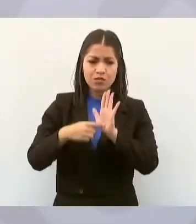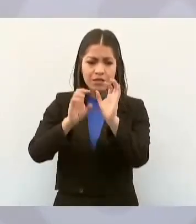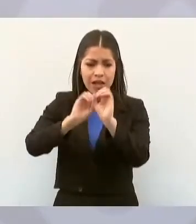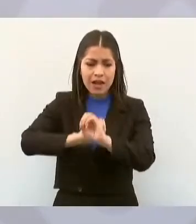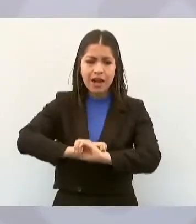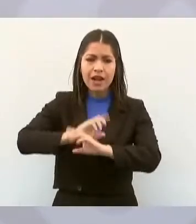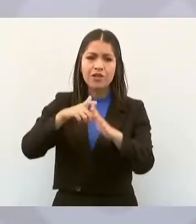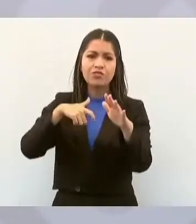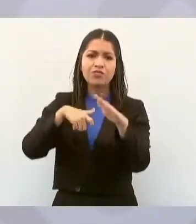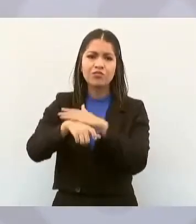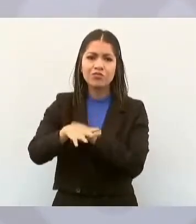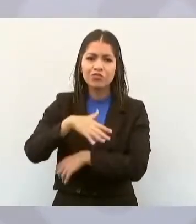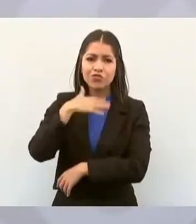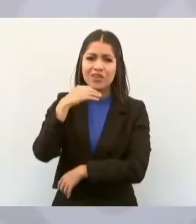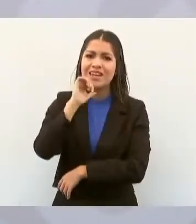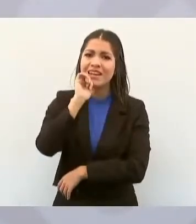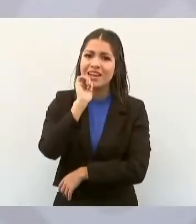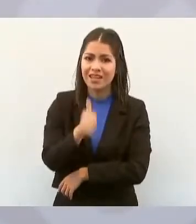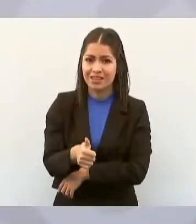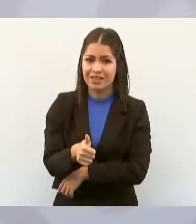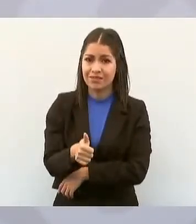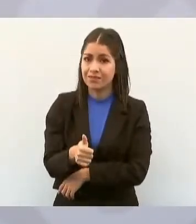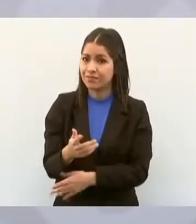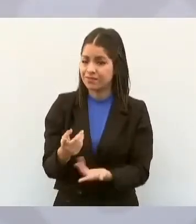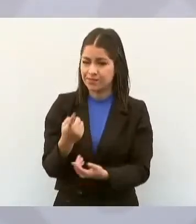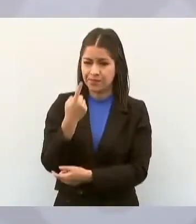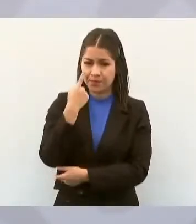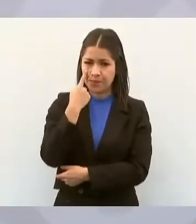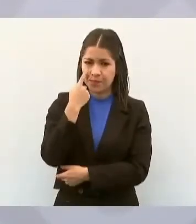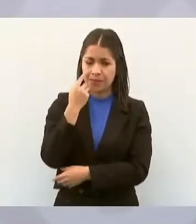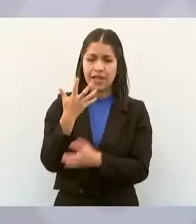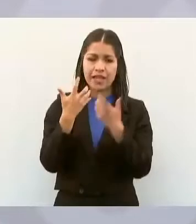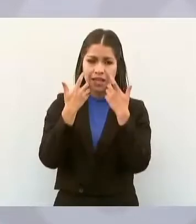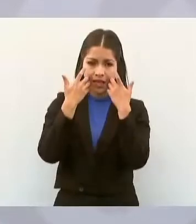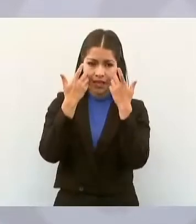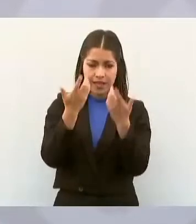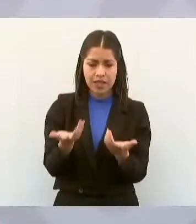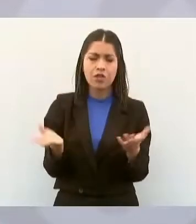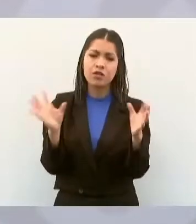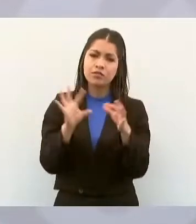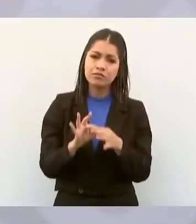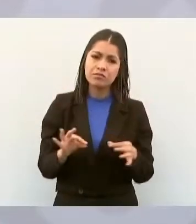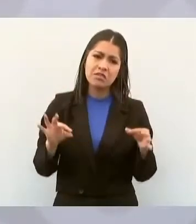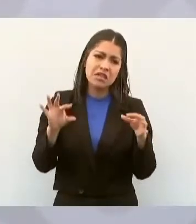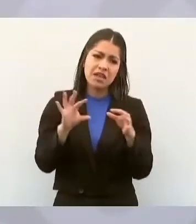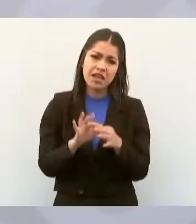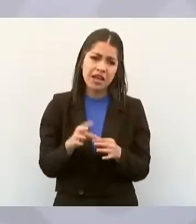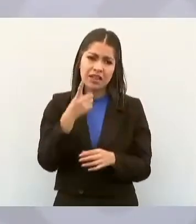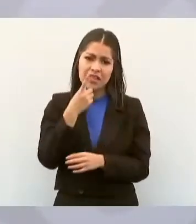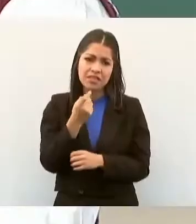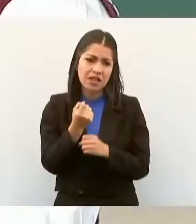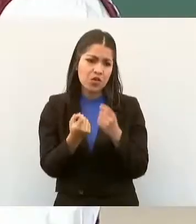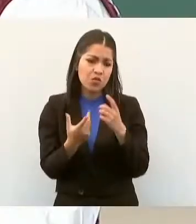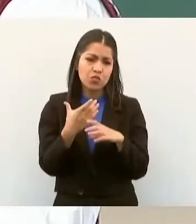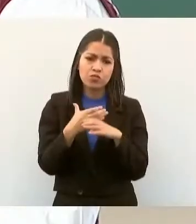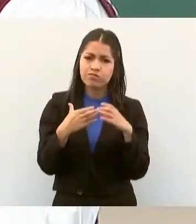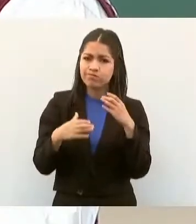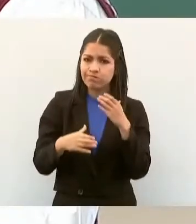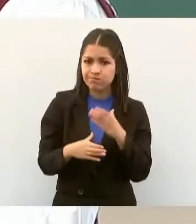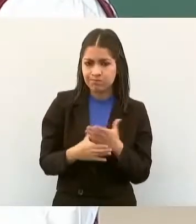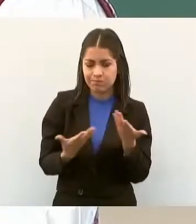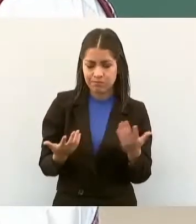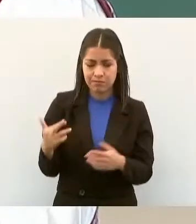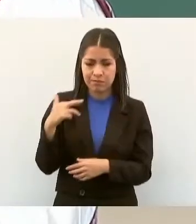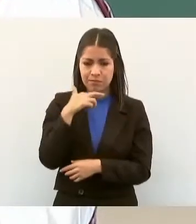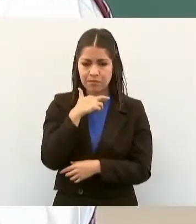corrupción. Fíjense, quiero nada más señalar algunos datos y referirme que